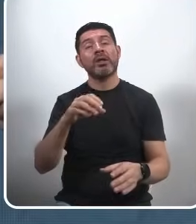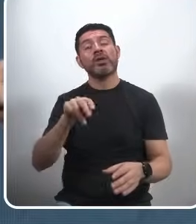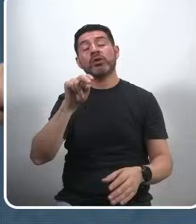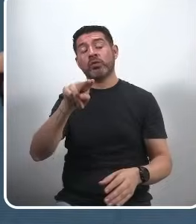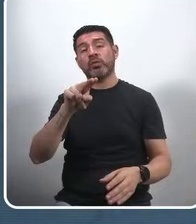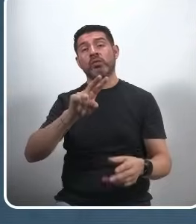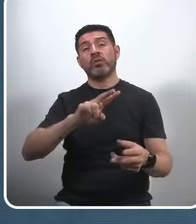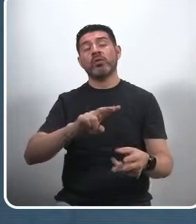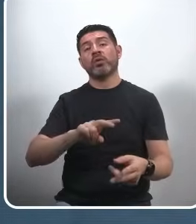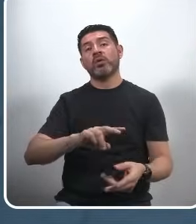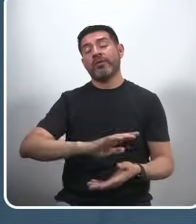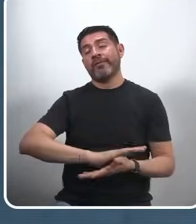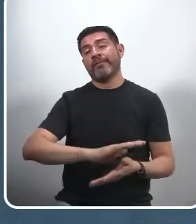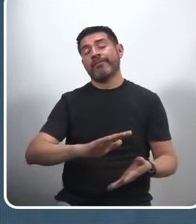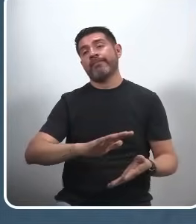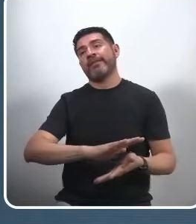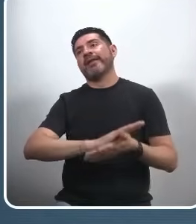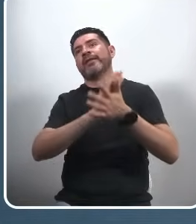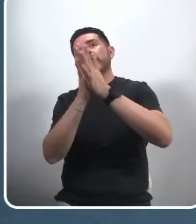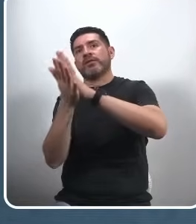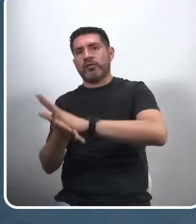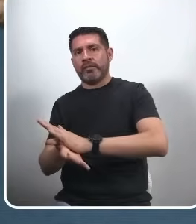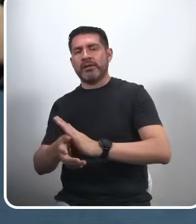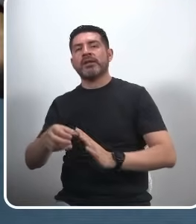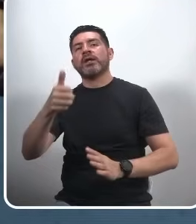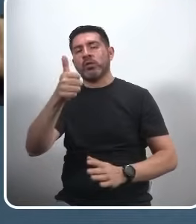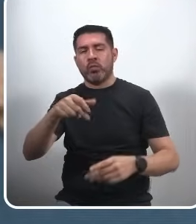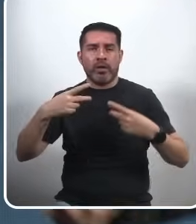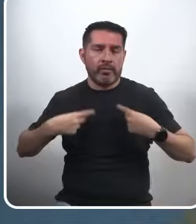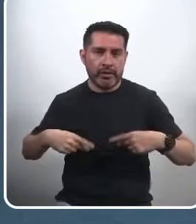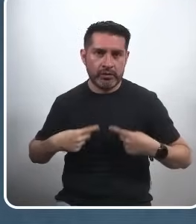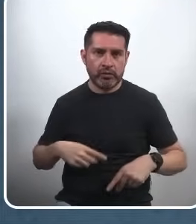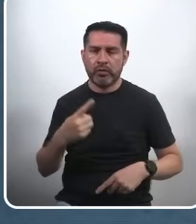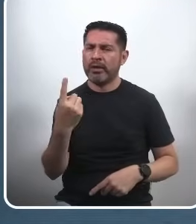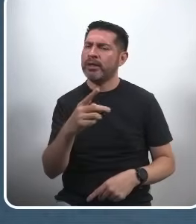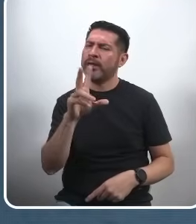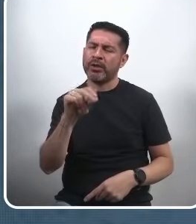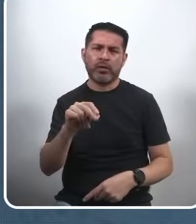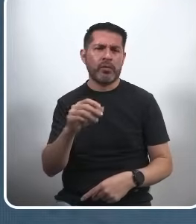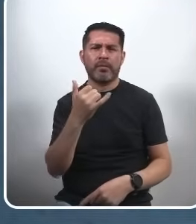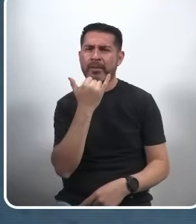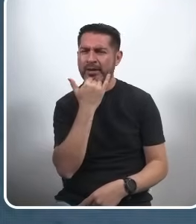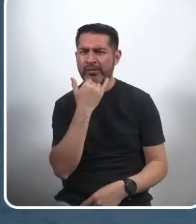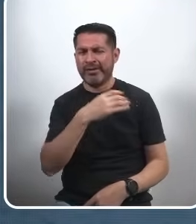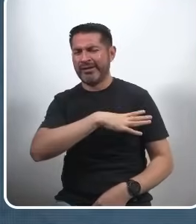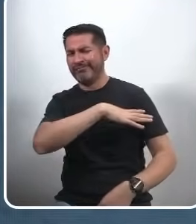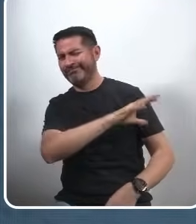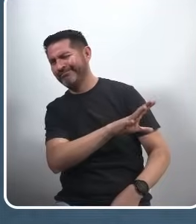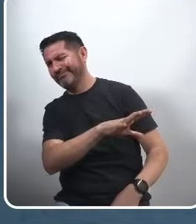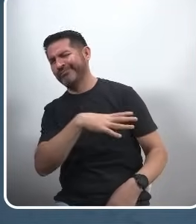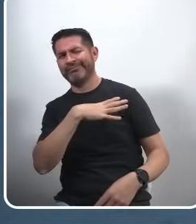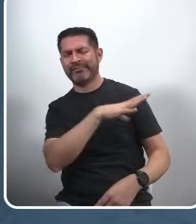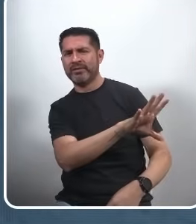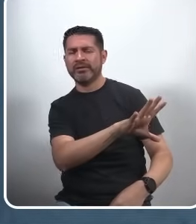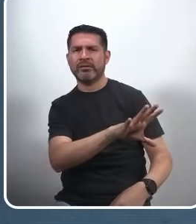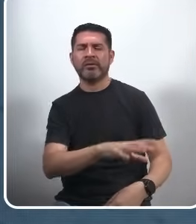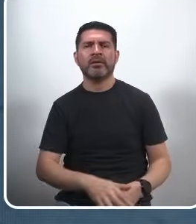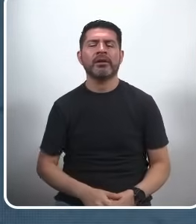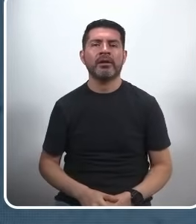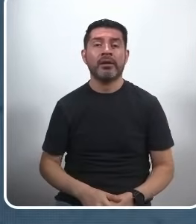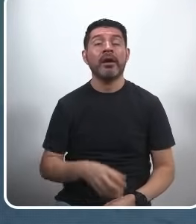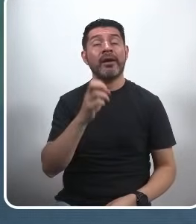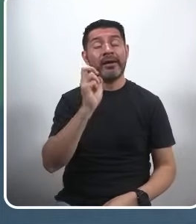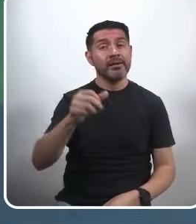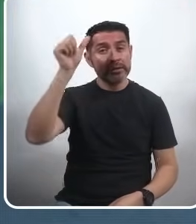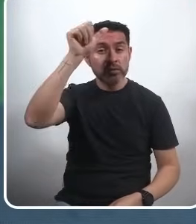otros, o toda tu vida te van a estar rechazando. Lo que no perdonas se repite. ¿Por qué? Porque es un pecado que tú